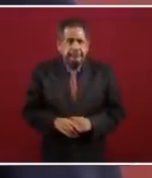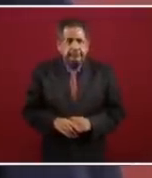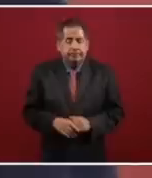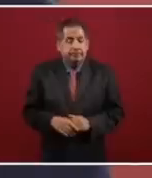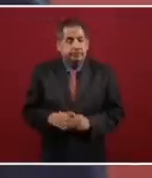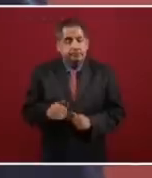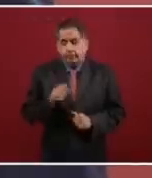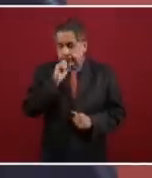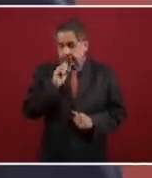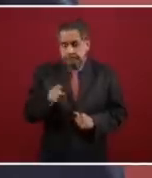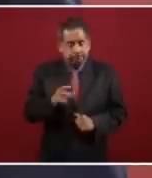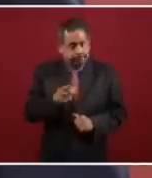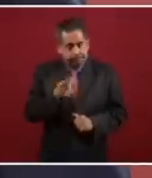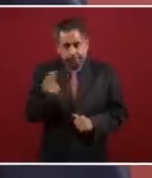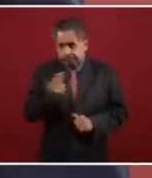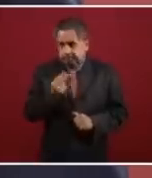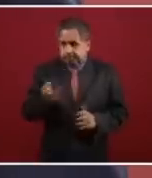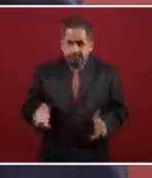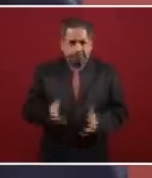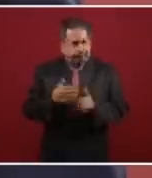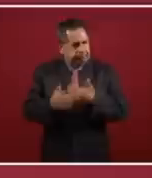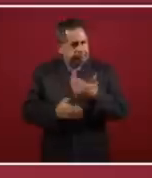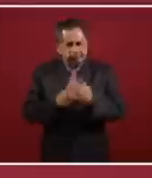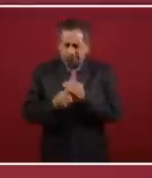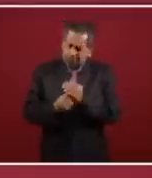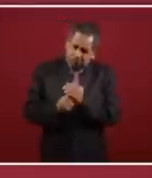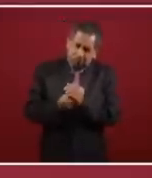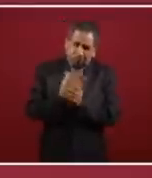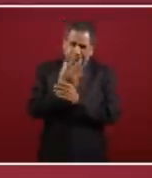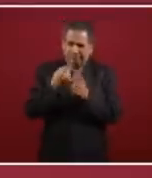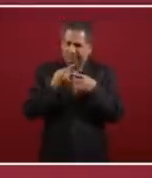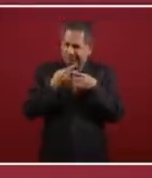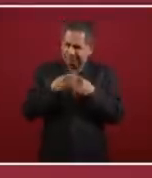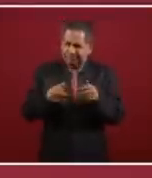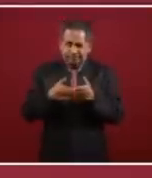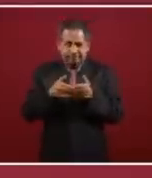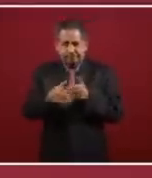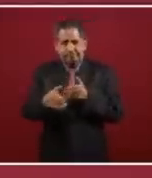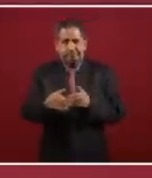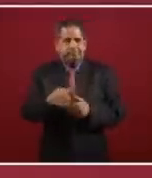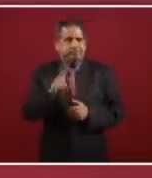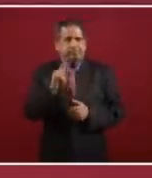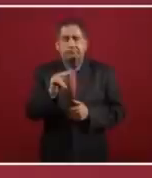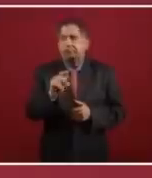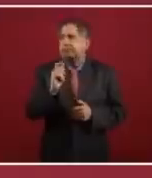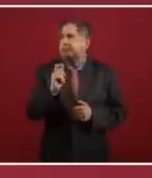Y ya necesitamos comenzar una etapa nueva. Nada de